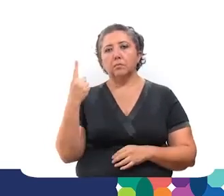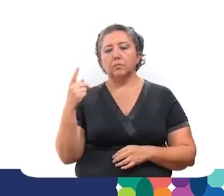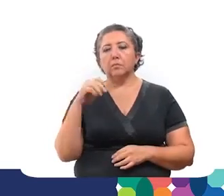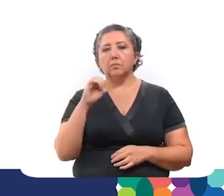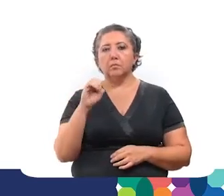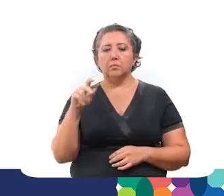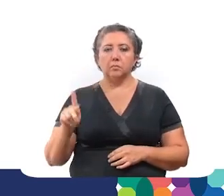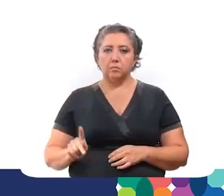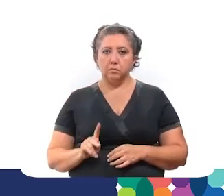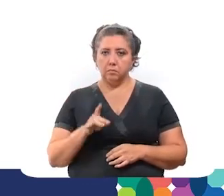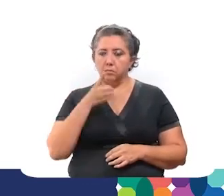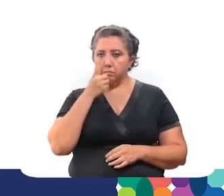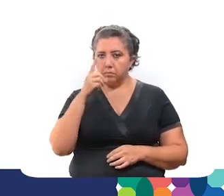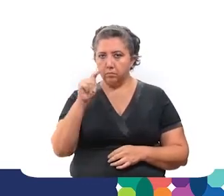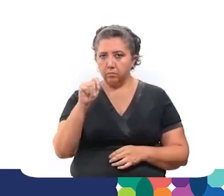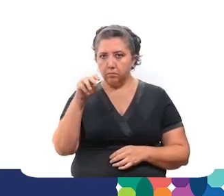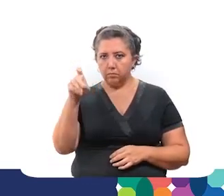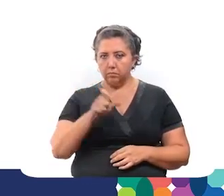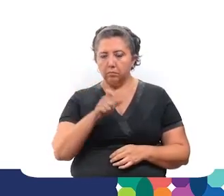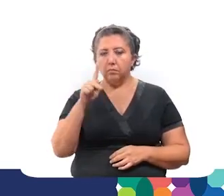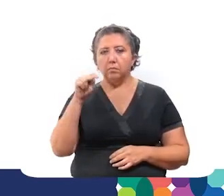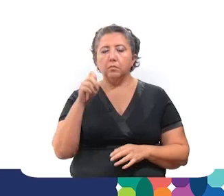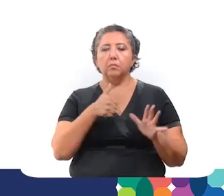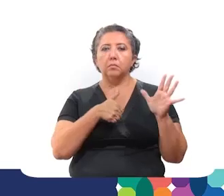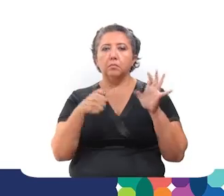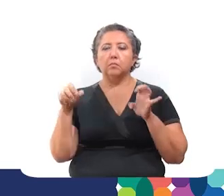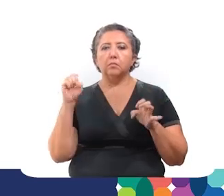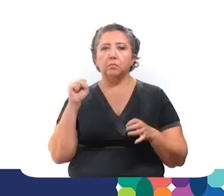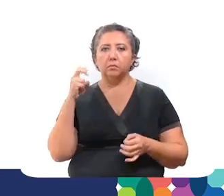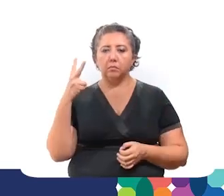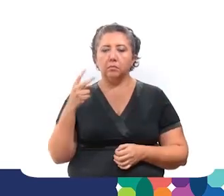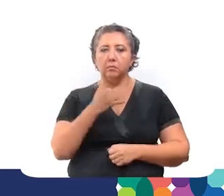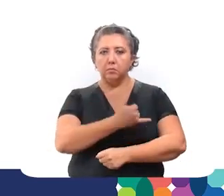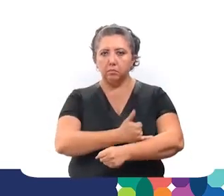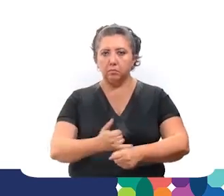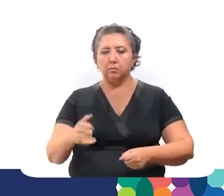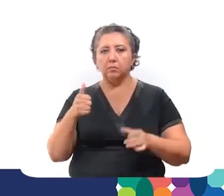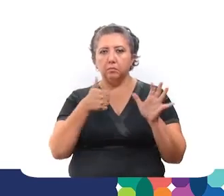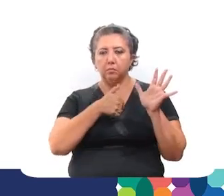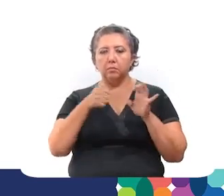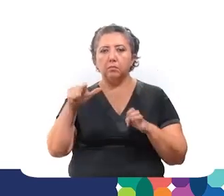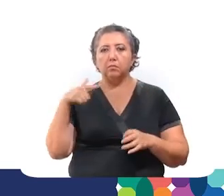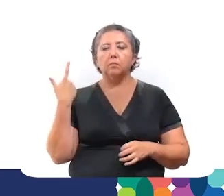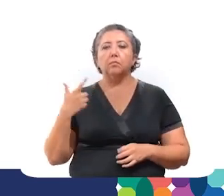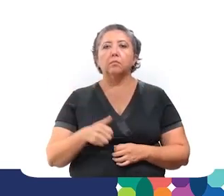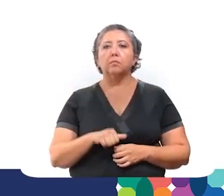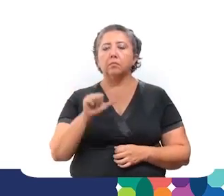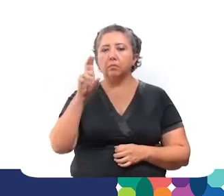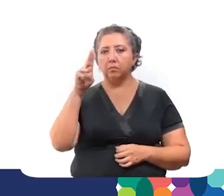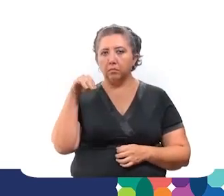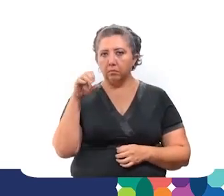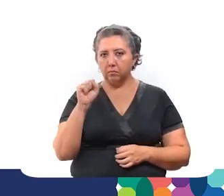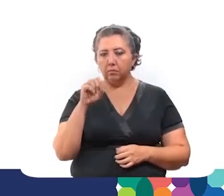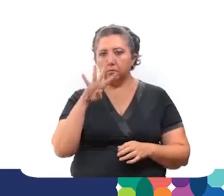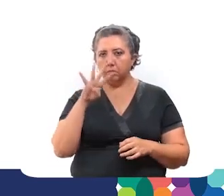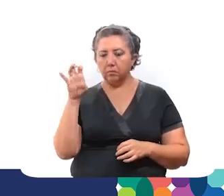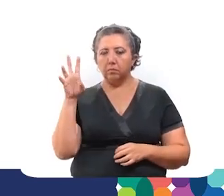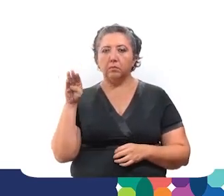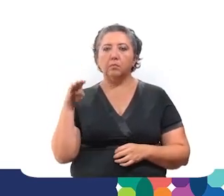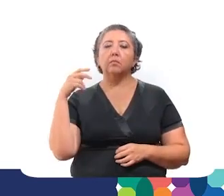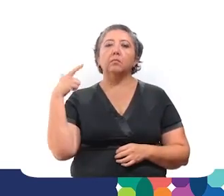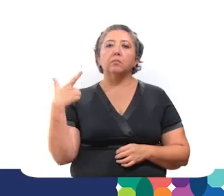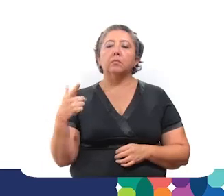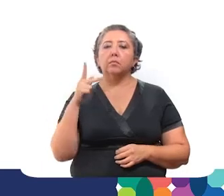Motul 876, Maxcanú 662, Izamal 612, Acanqué